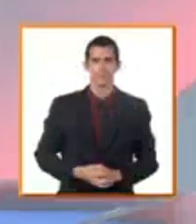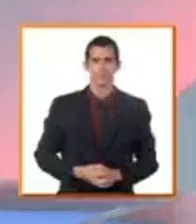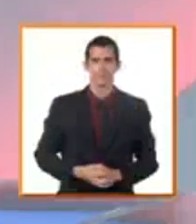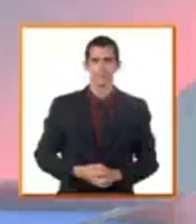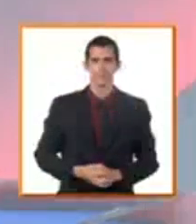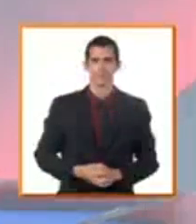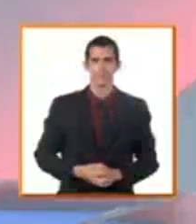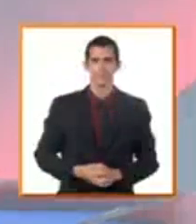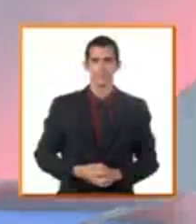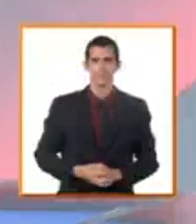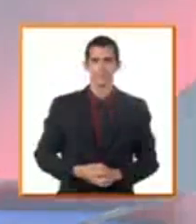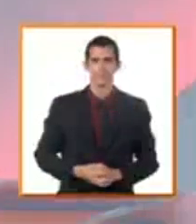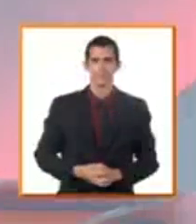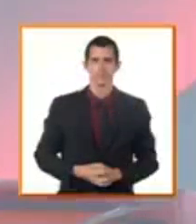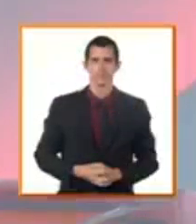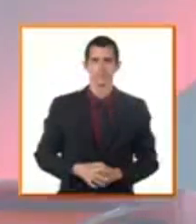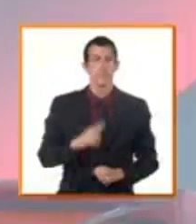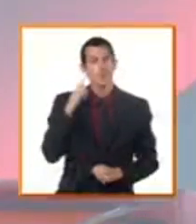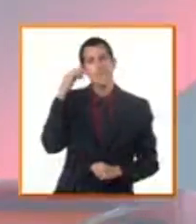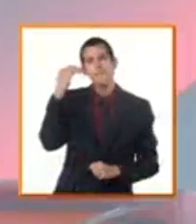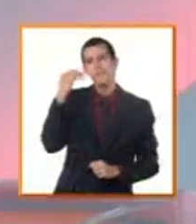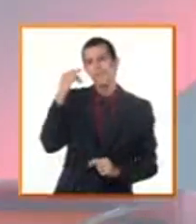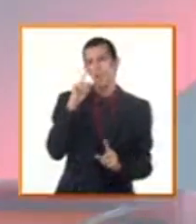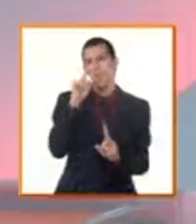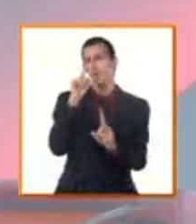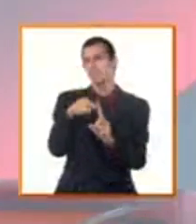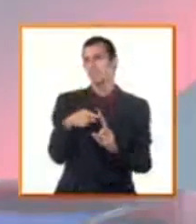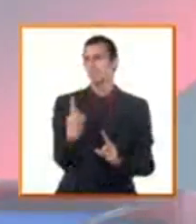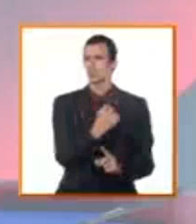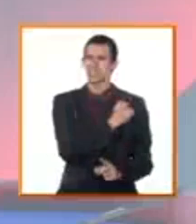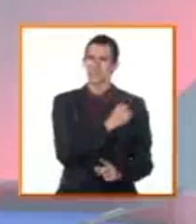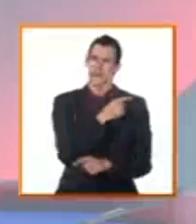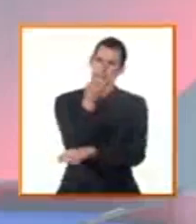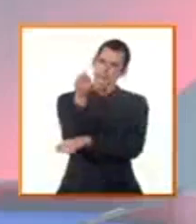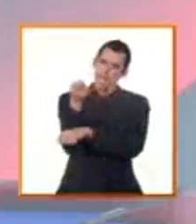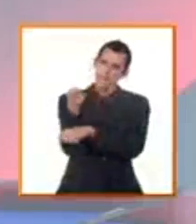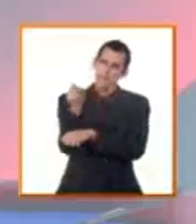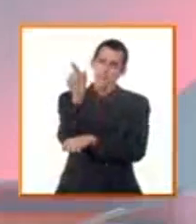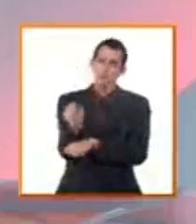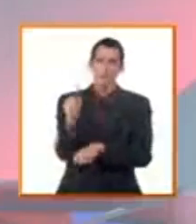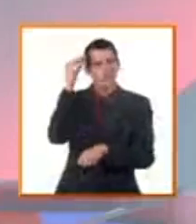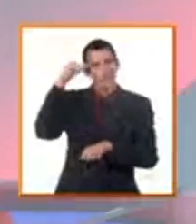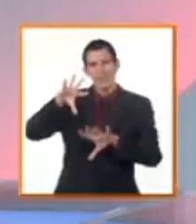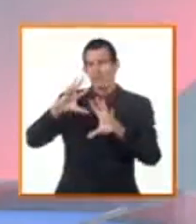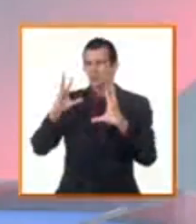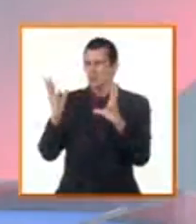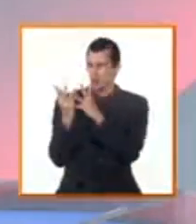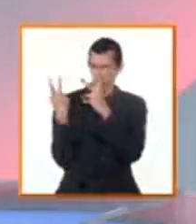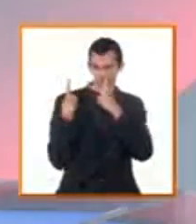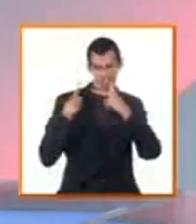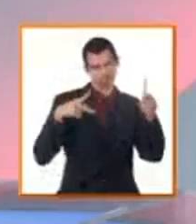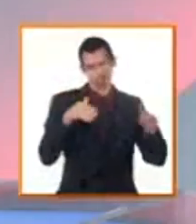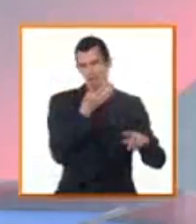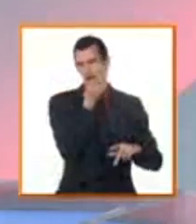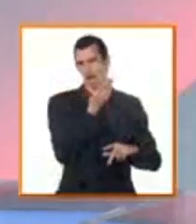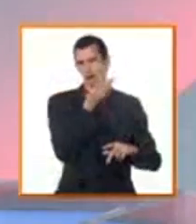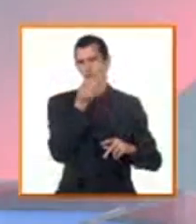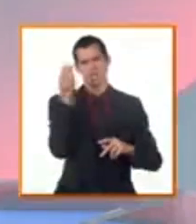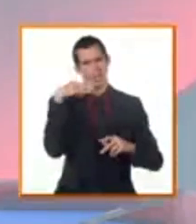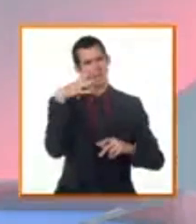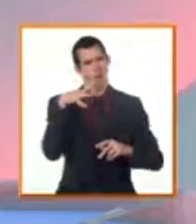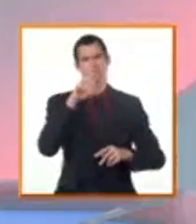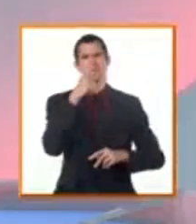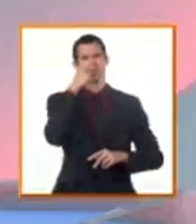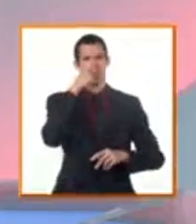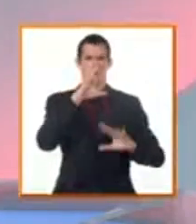aduana altamente preparado técnicamente como ideológicamente. Nosotros tenemos que decir que hoy el papel protagónico de nuestra